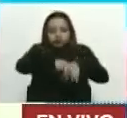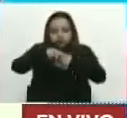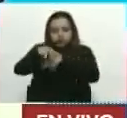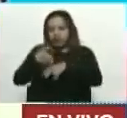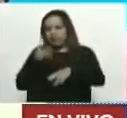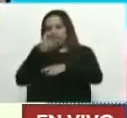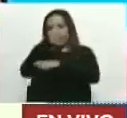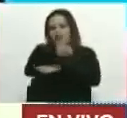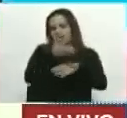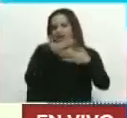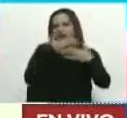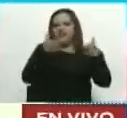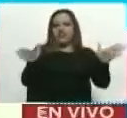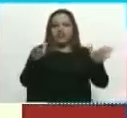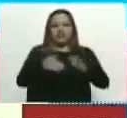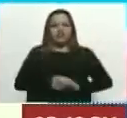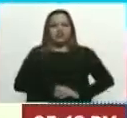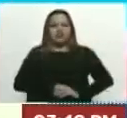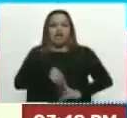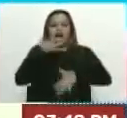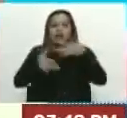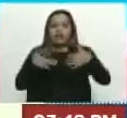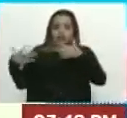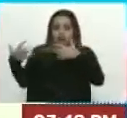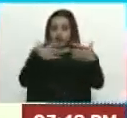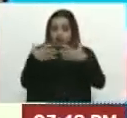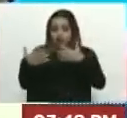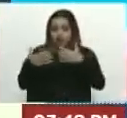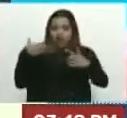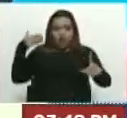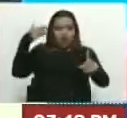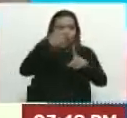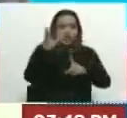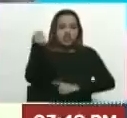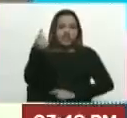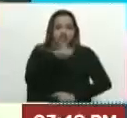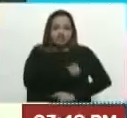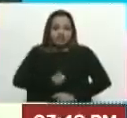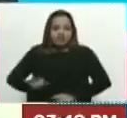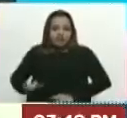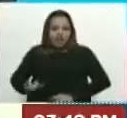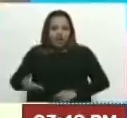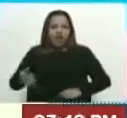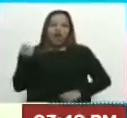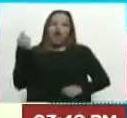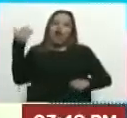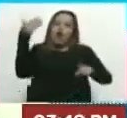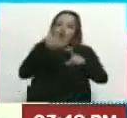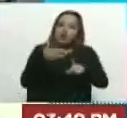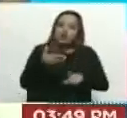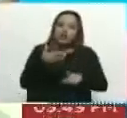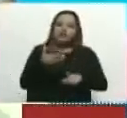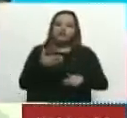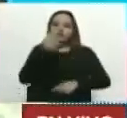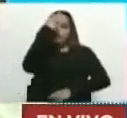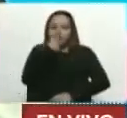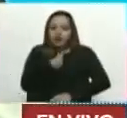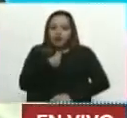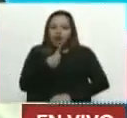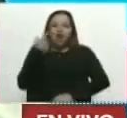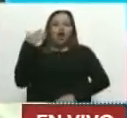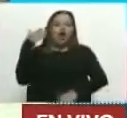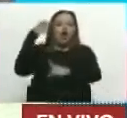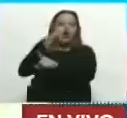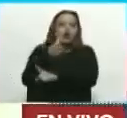y abrir operaciones de guerra contra la desnutrición, contra la miseria, contra la desmoralización de un